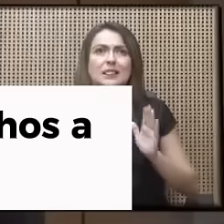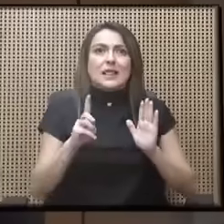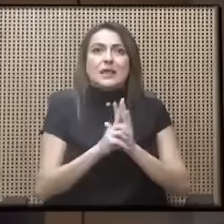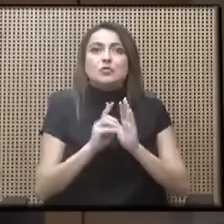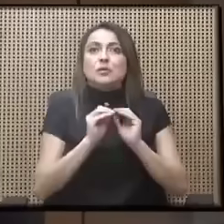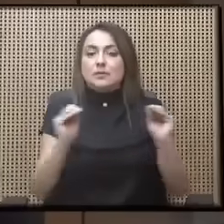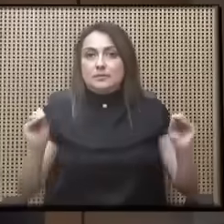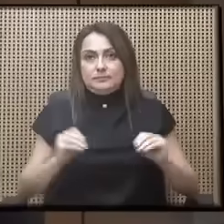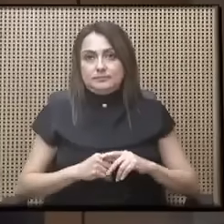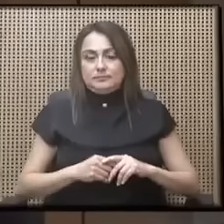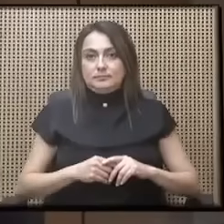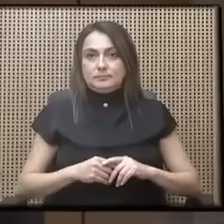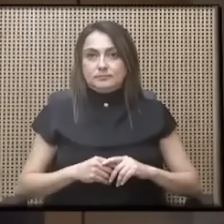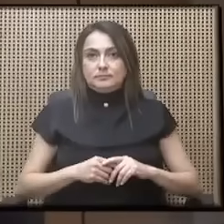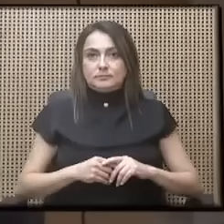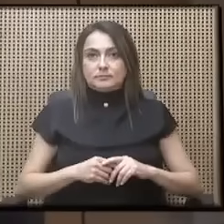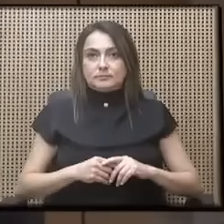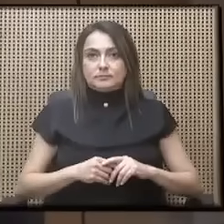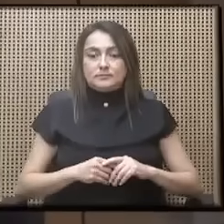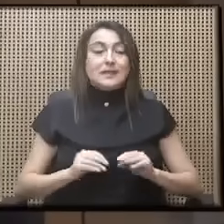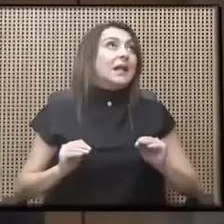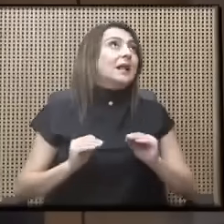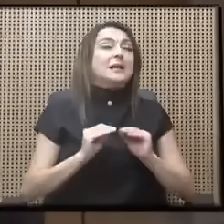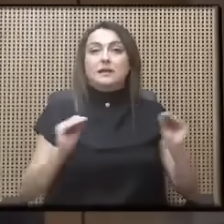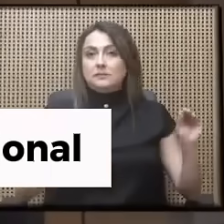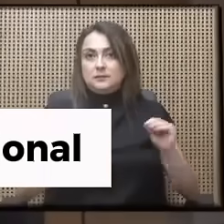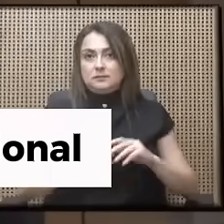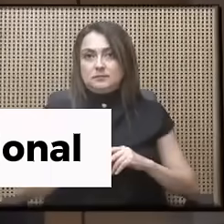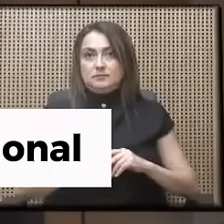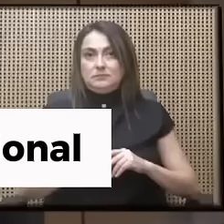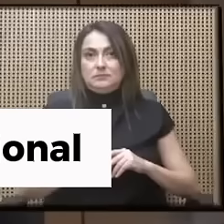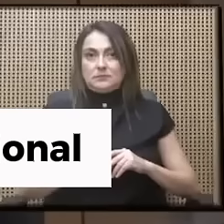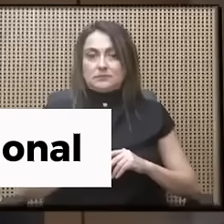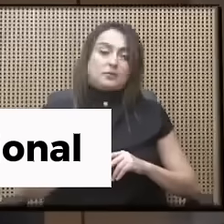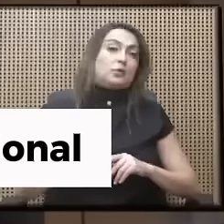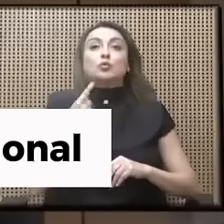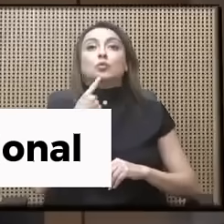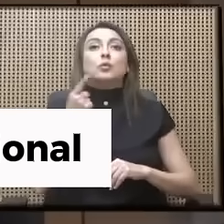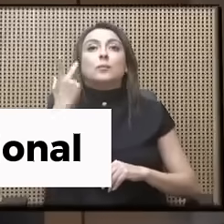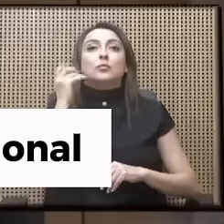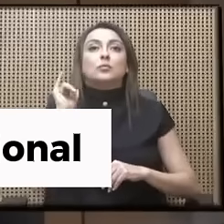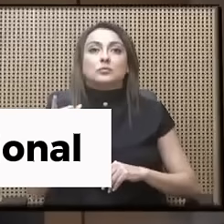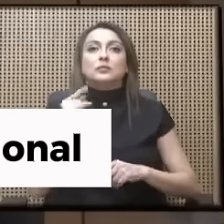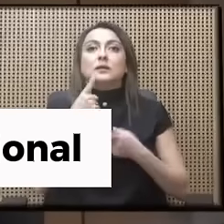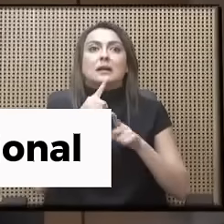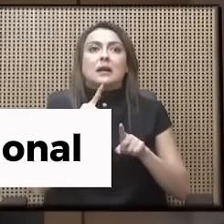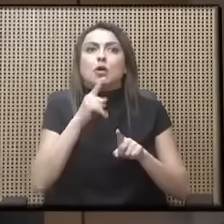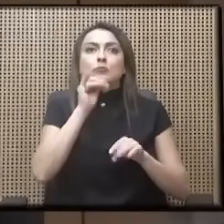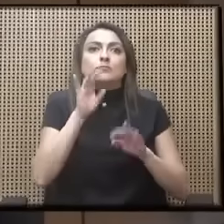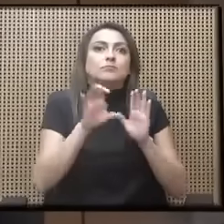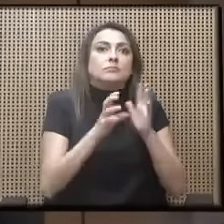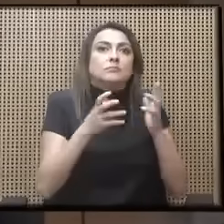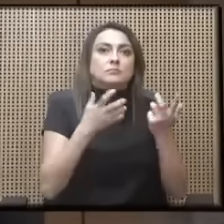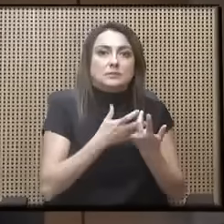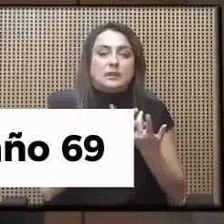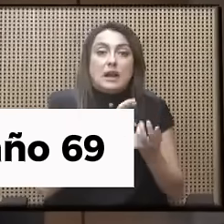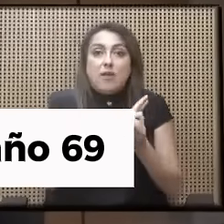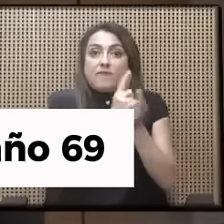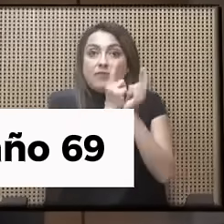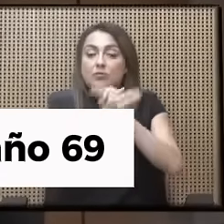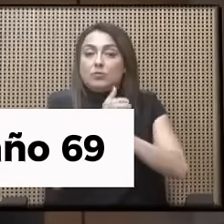a nadie. A nadie. Y así lo dijo, y por eso declaró inconstitucional la